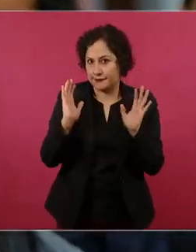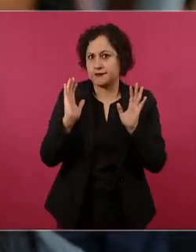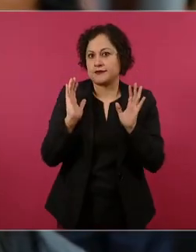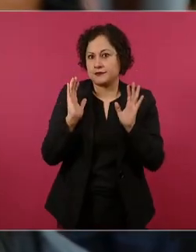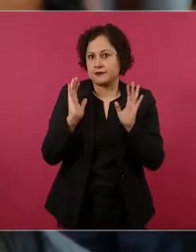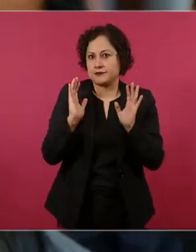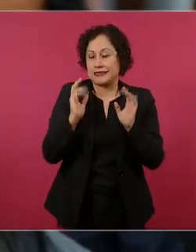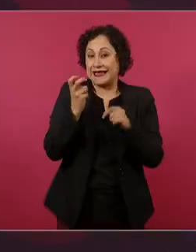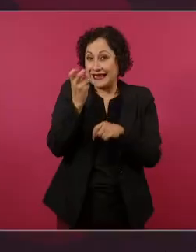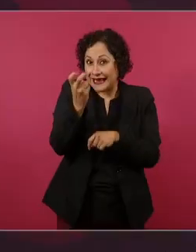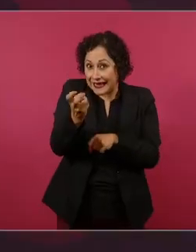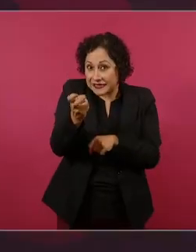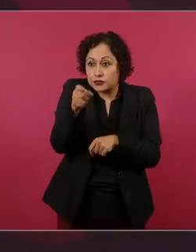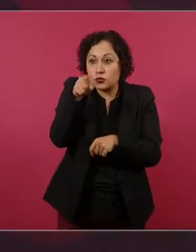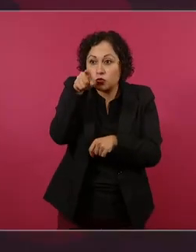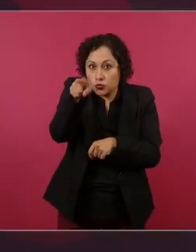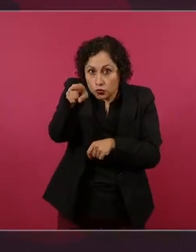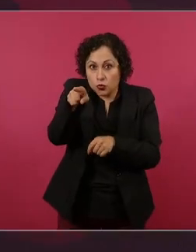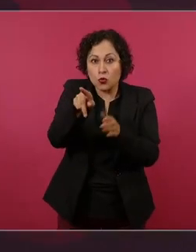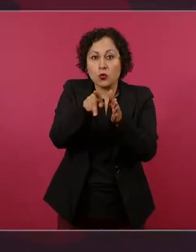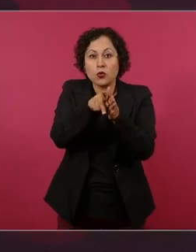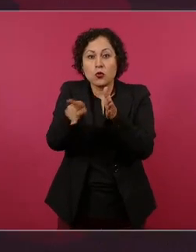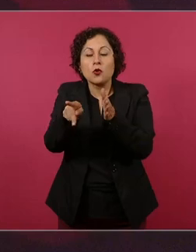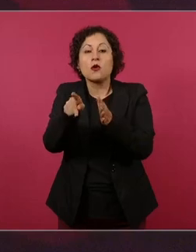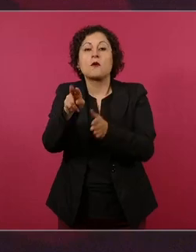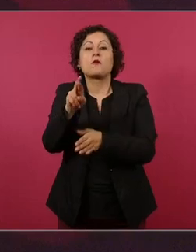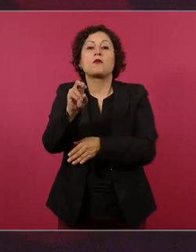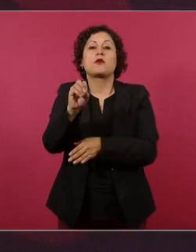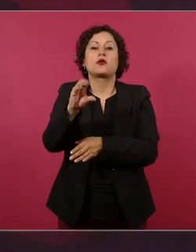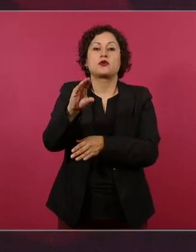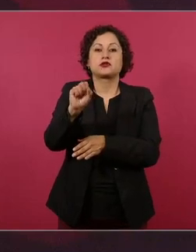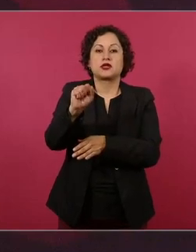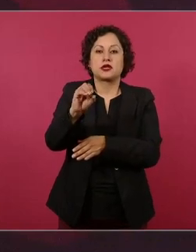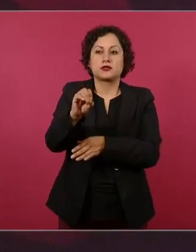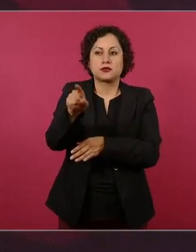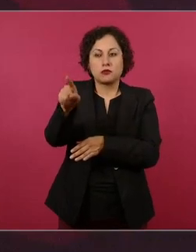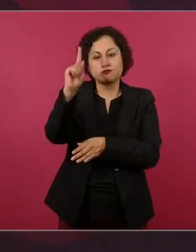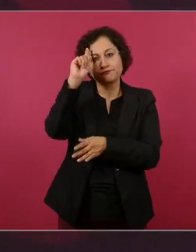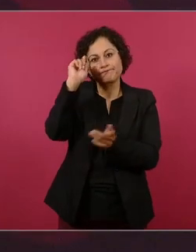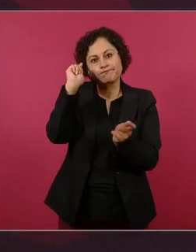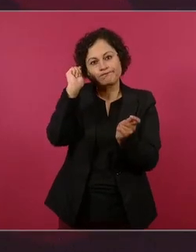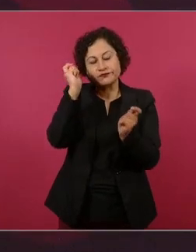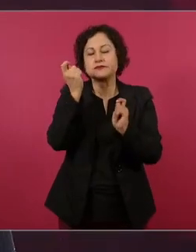deben ustedes en proceso ir cambiando.